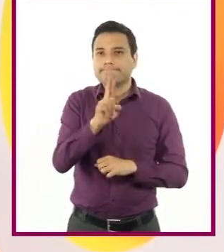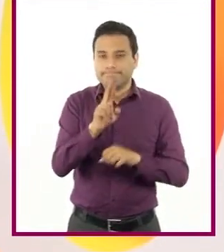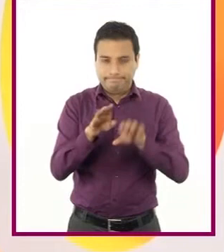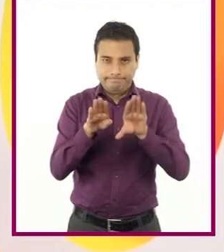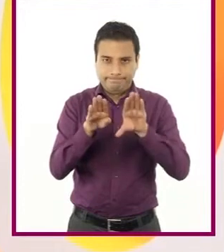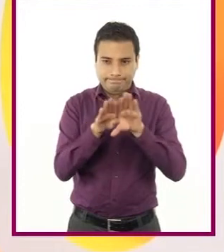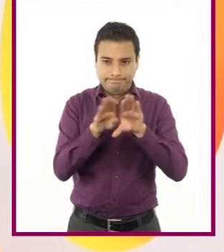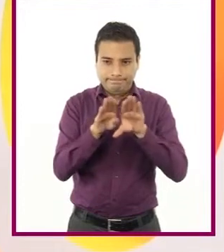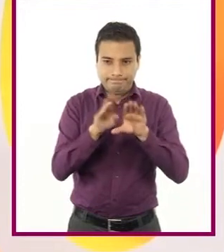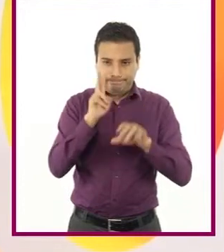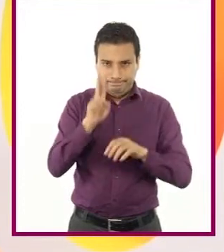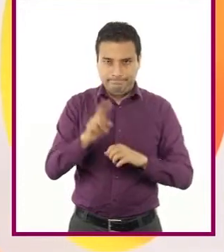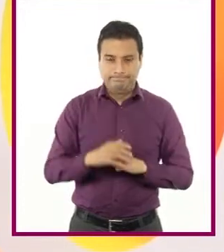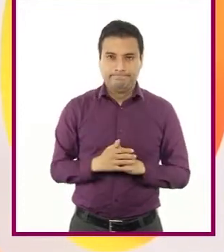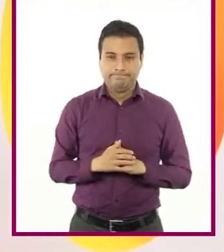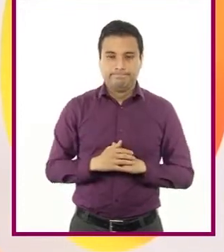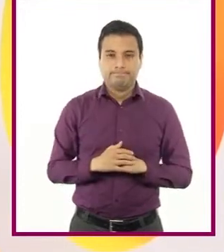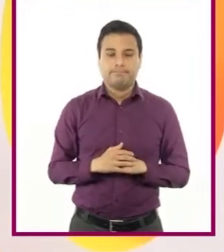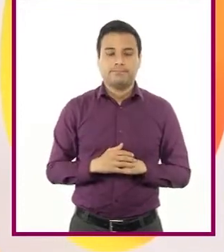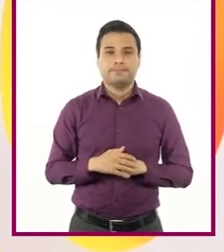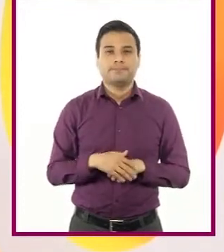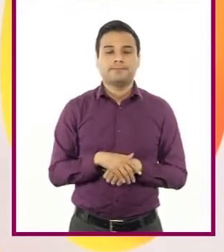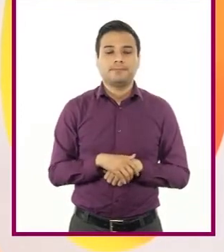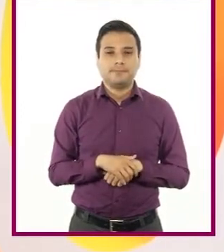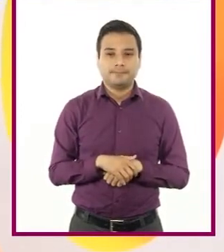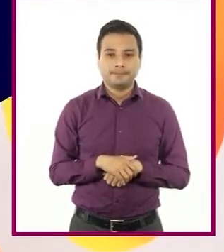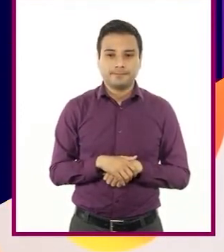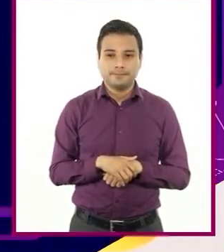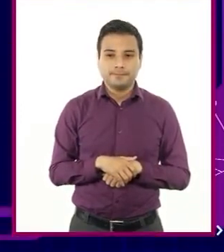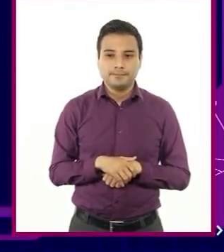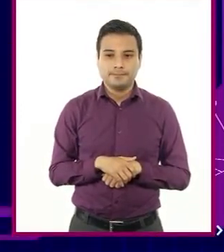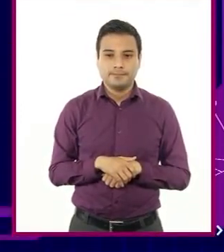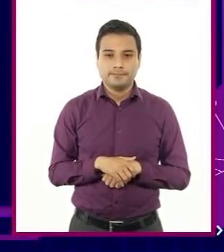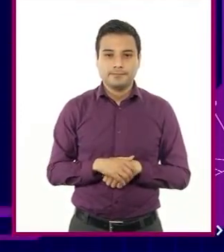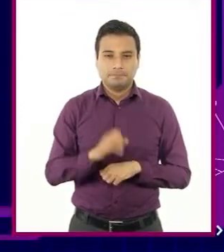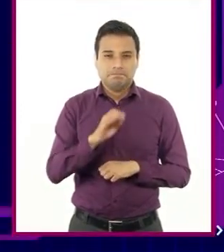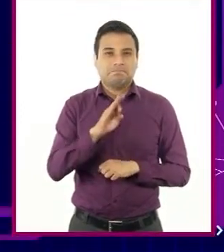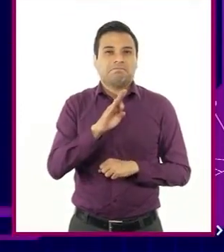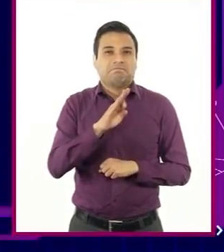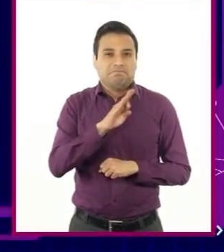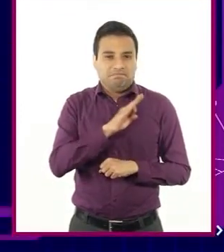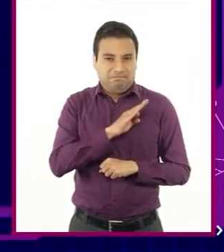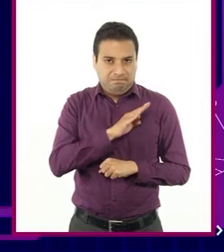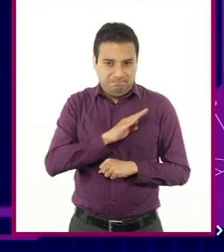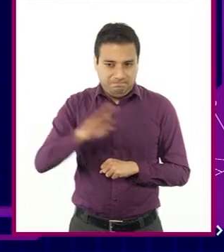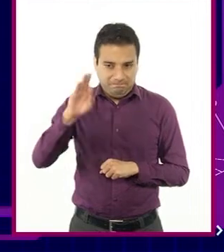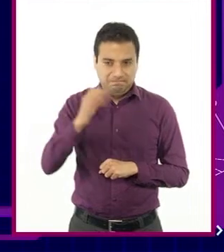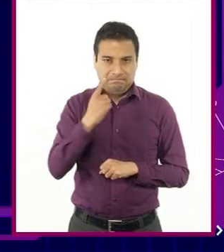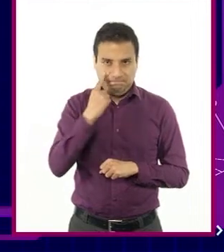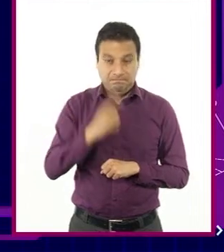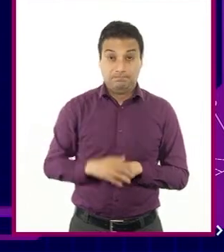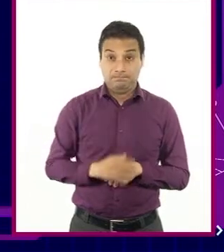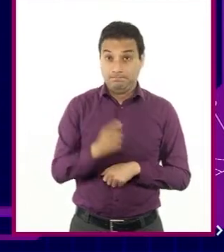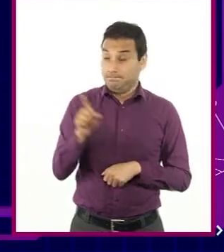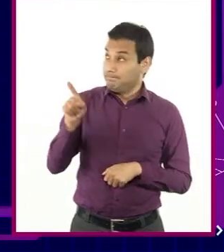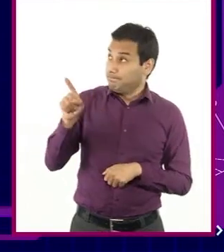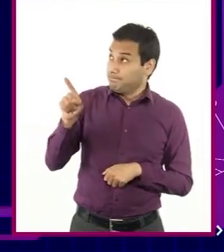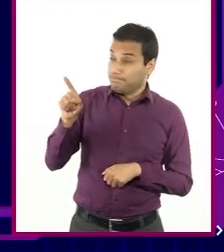problema, así como este último cuestionamiento. Podemos partir nuevamente de que una milla equivale